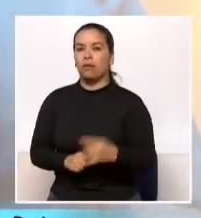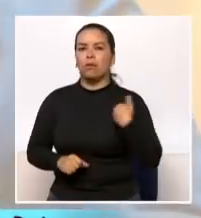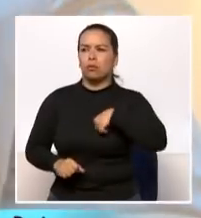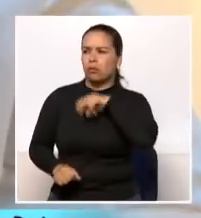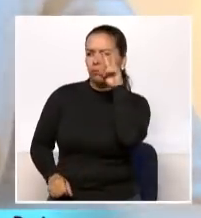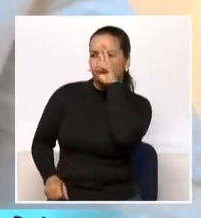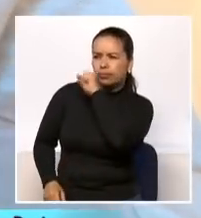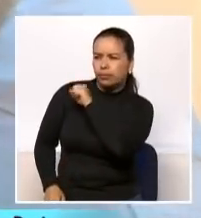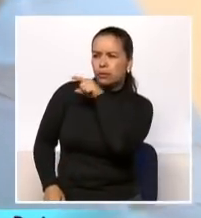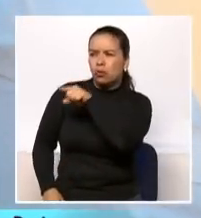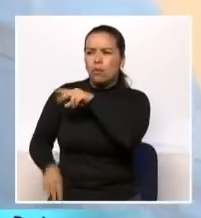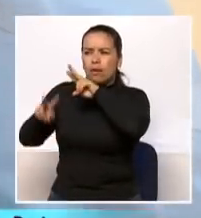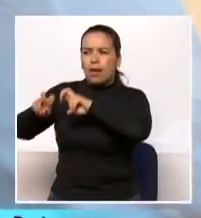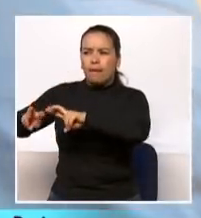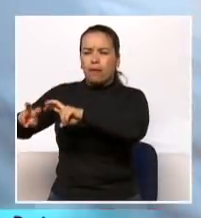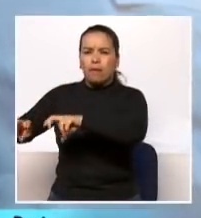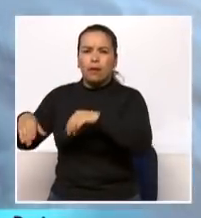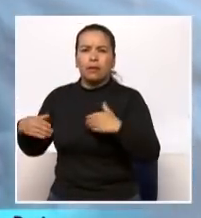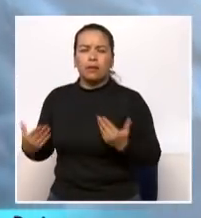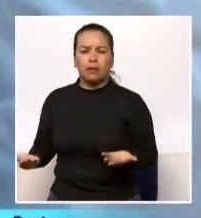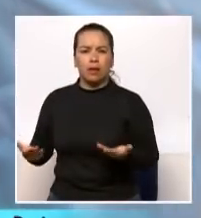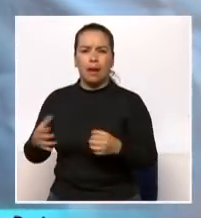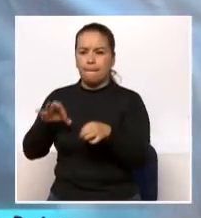que evaluar, ¿cierto? Evaluamos ahí que no hayan masas